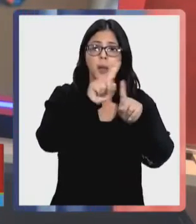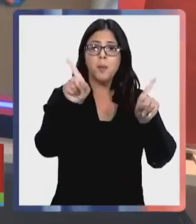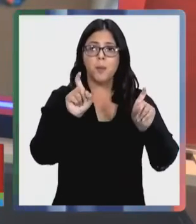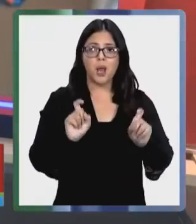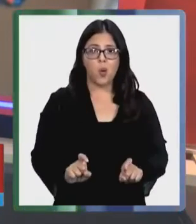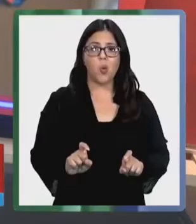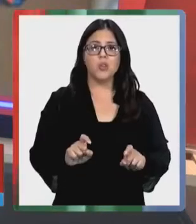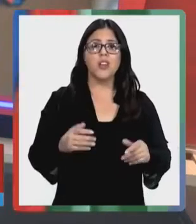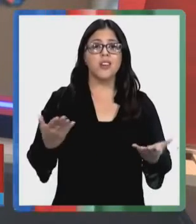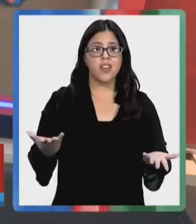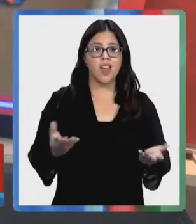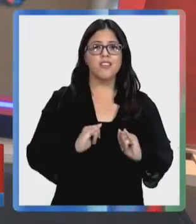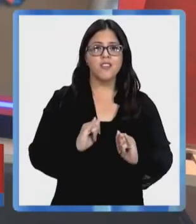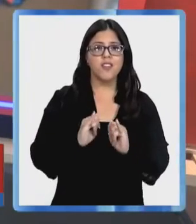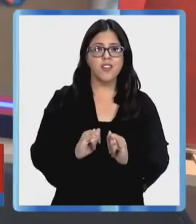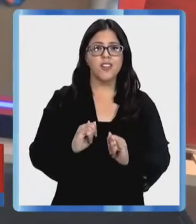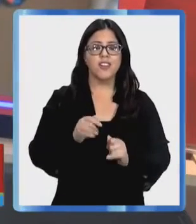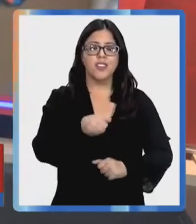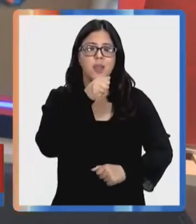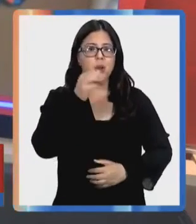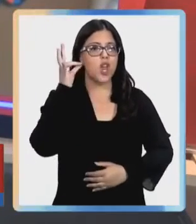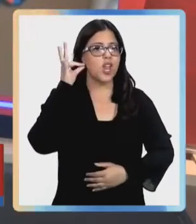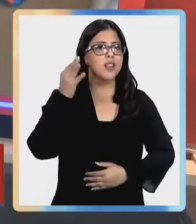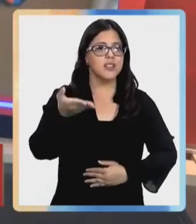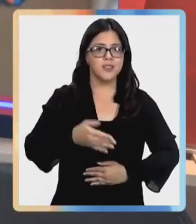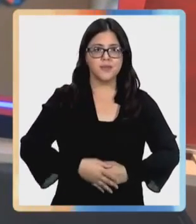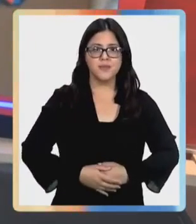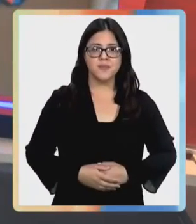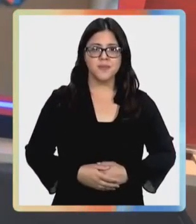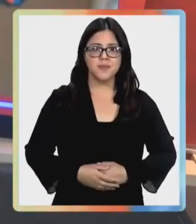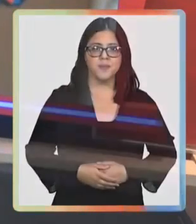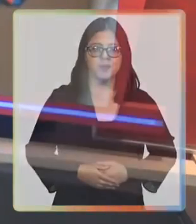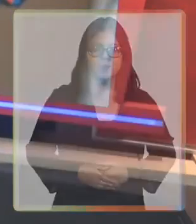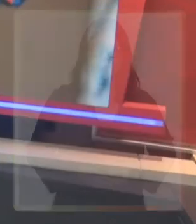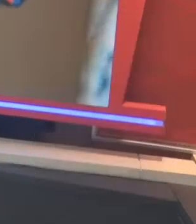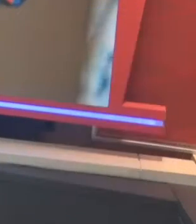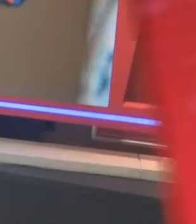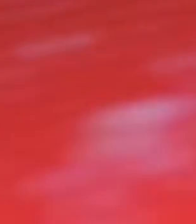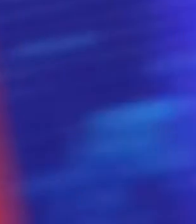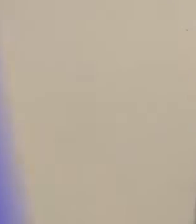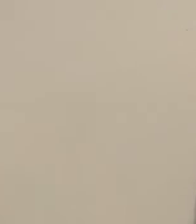responden estas y otras preguntas en el completo informe de Carmen Gloria Moraga.